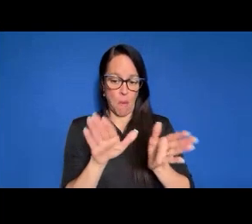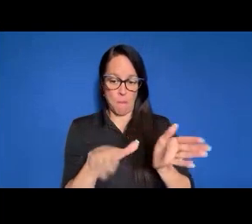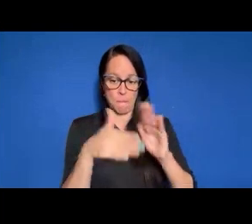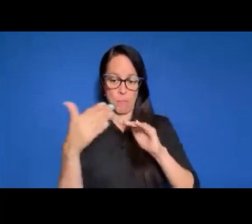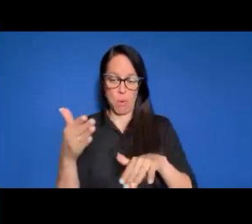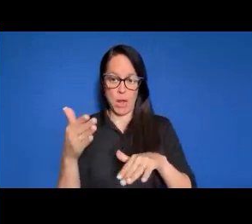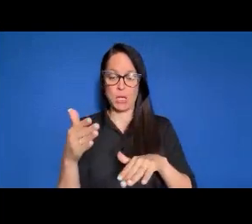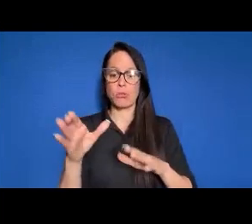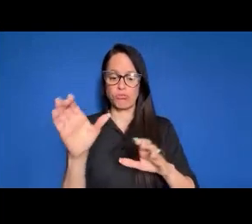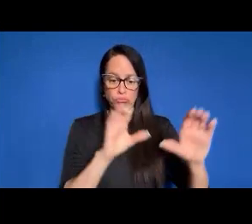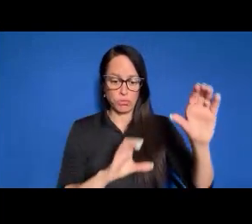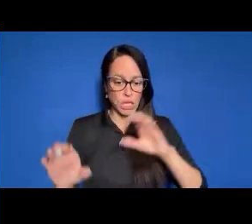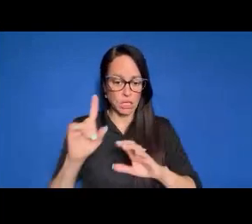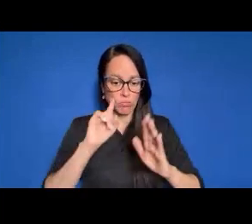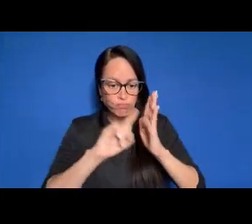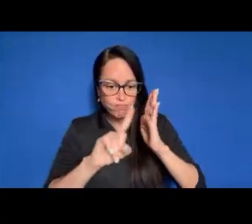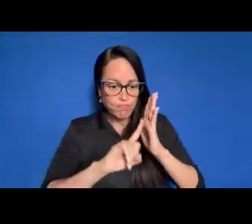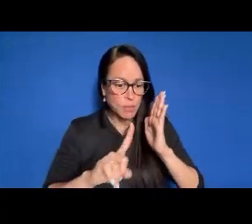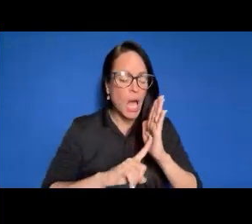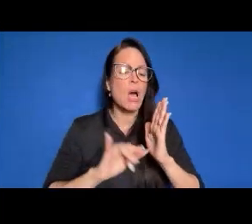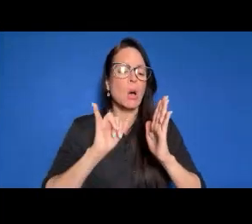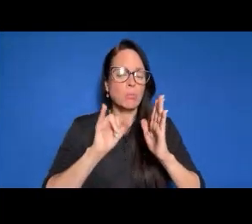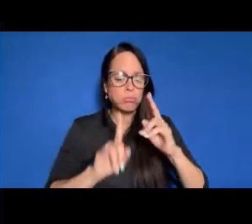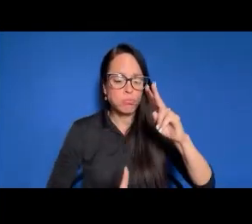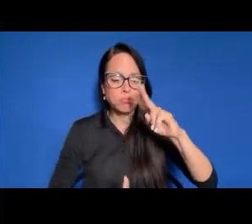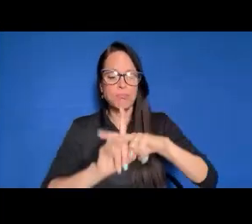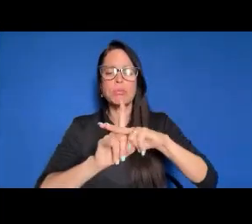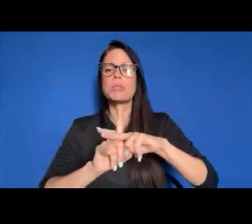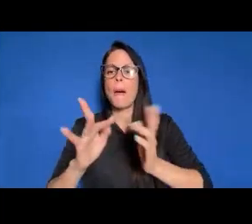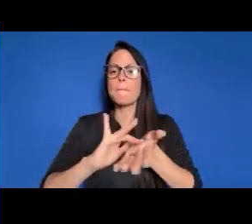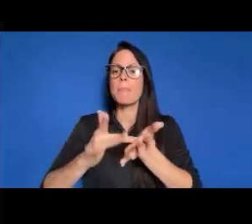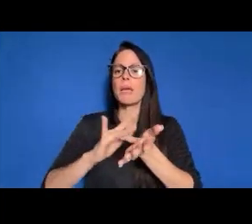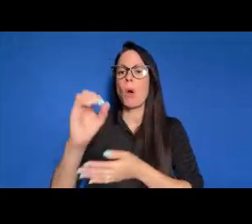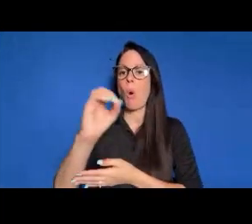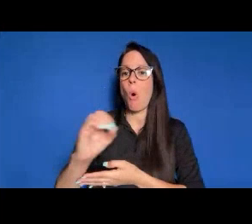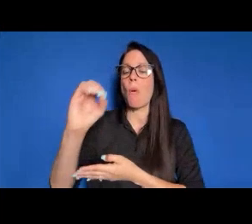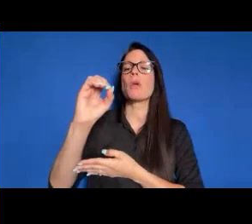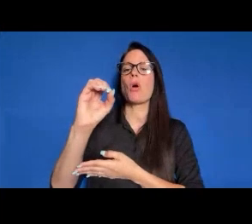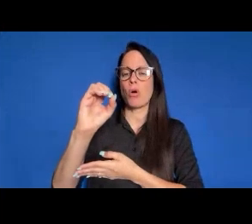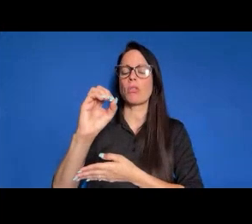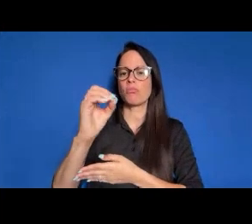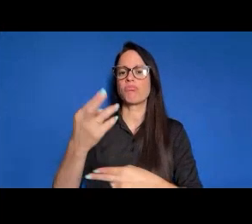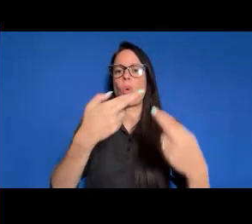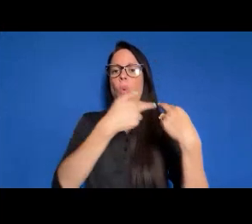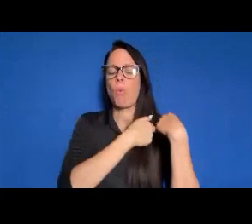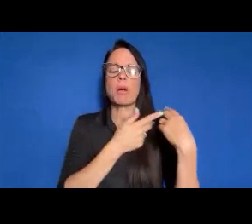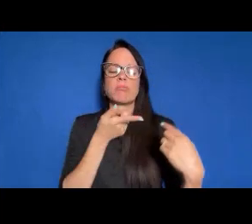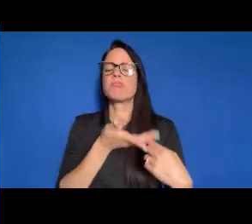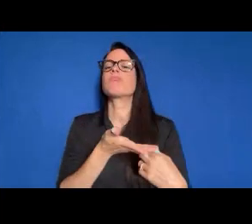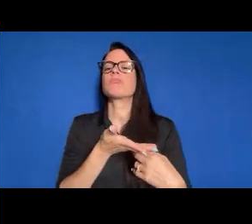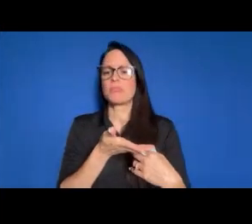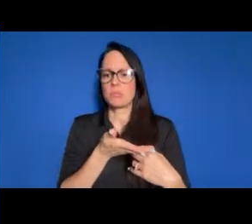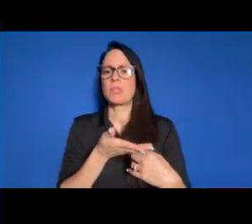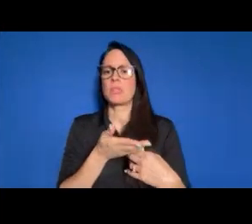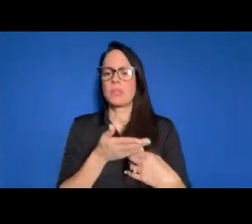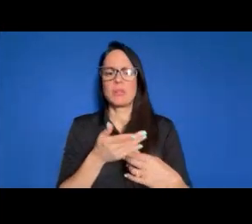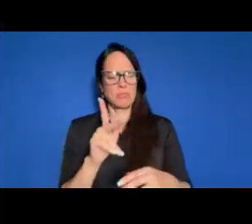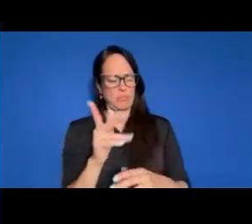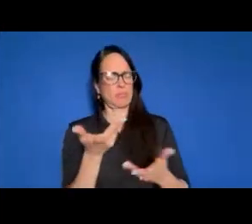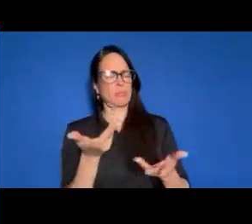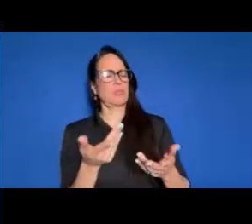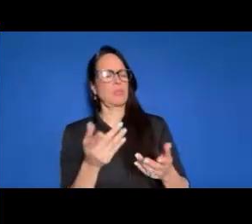con opioides, y personas que no hay la razón para pensar, ¿verdad?, que sean opioides ilegales, pudieran ser